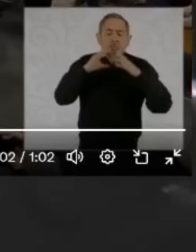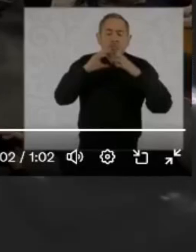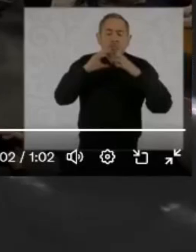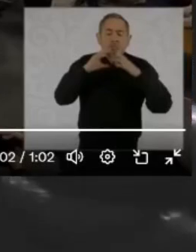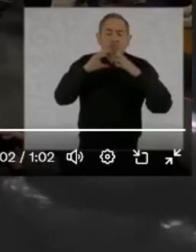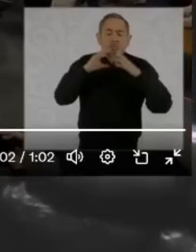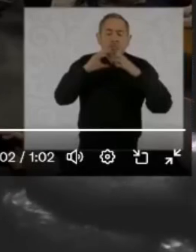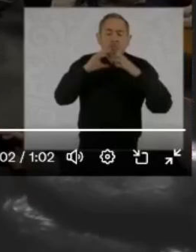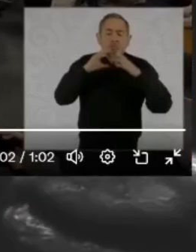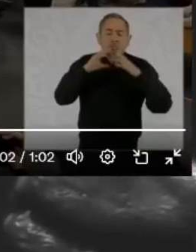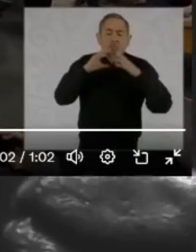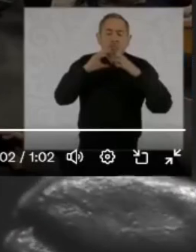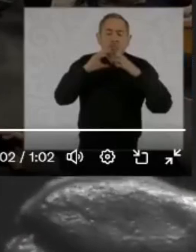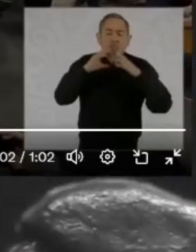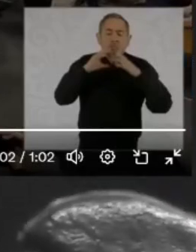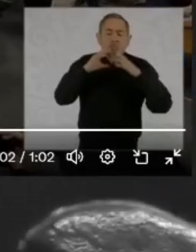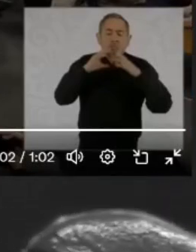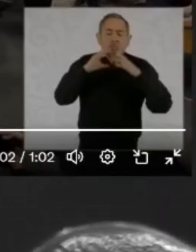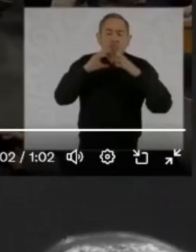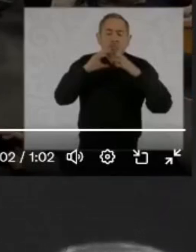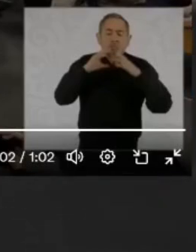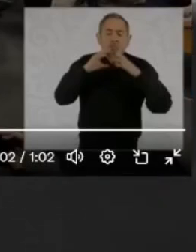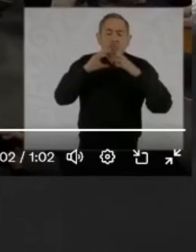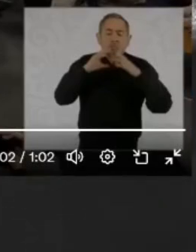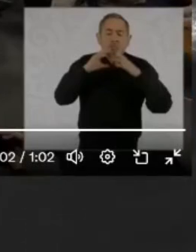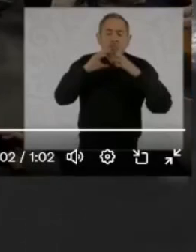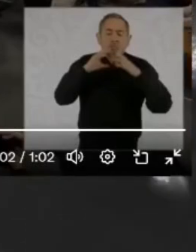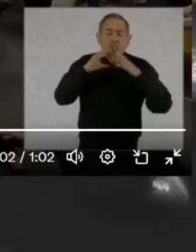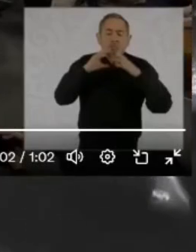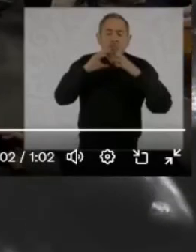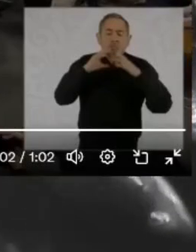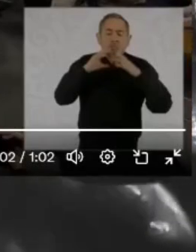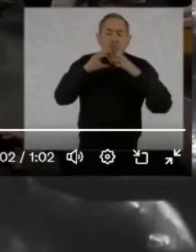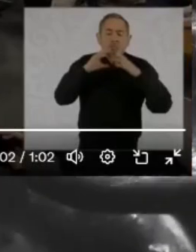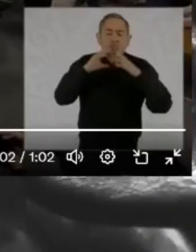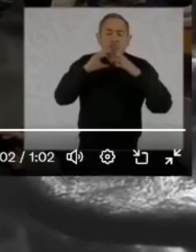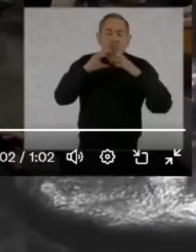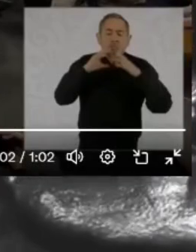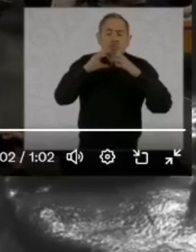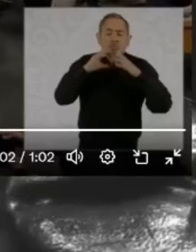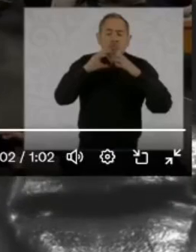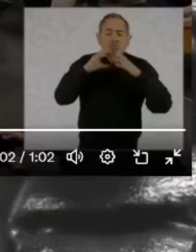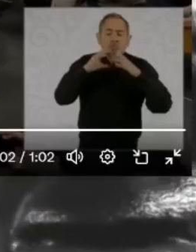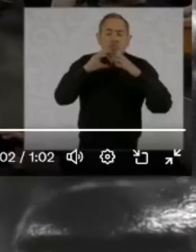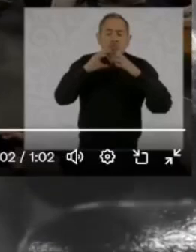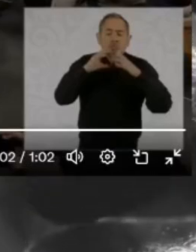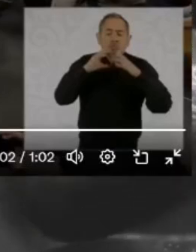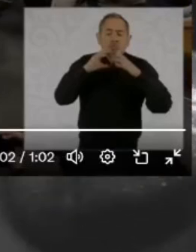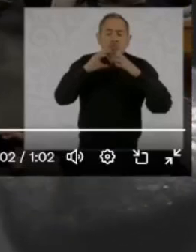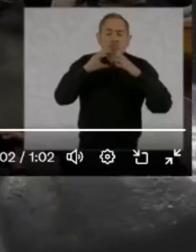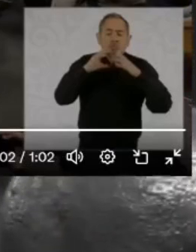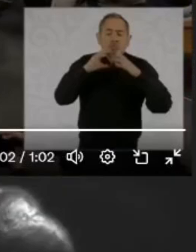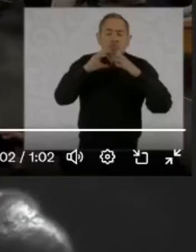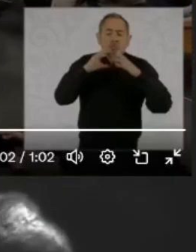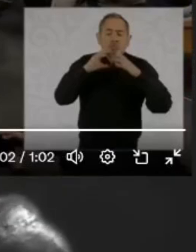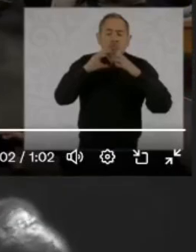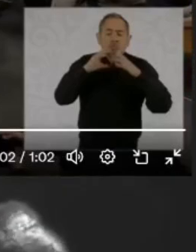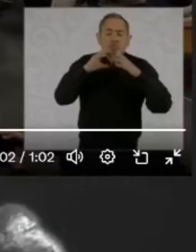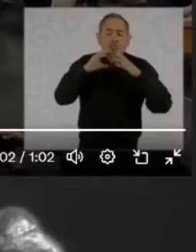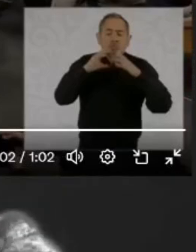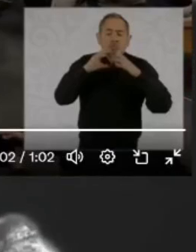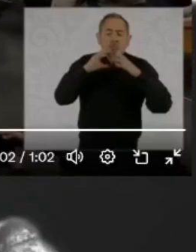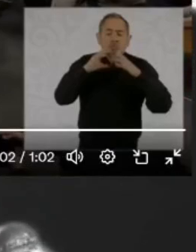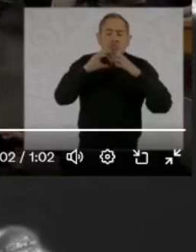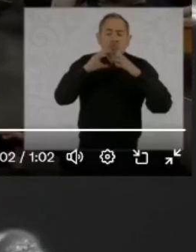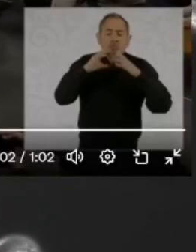gente que estás más jodido que yo y está cabrón. Güey, no manches. Y los defienden a sangre, hasta para